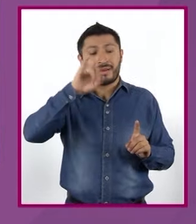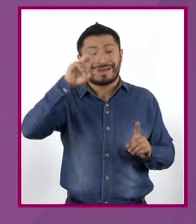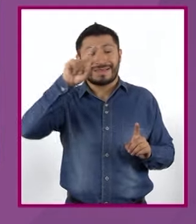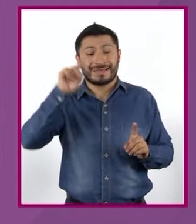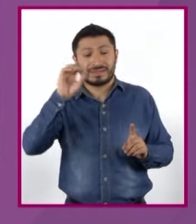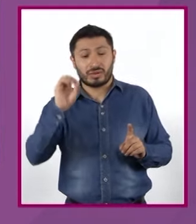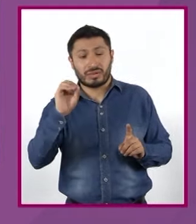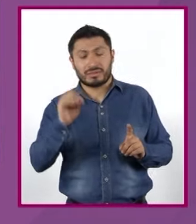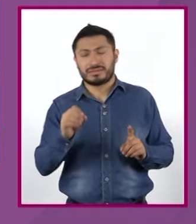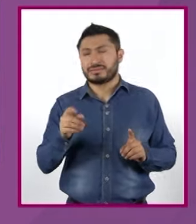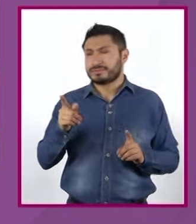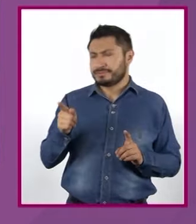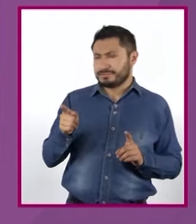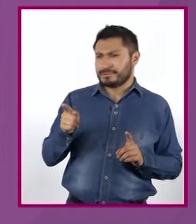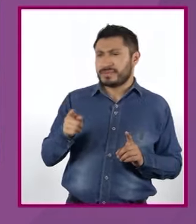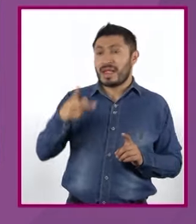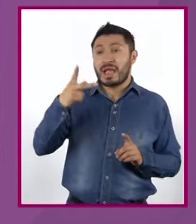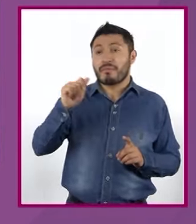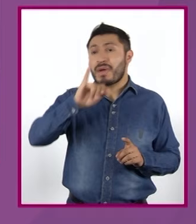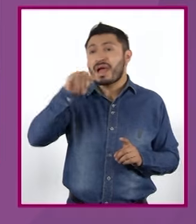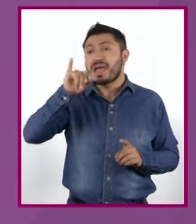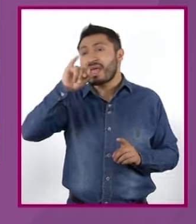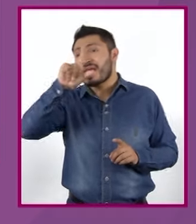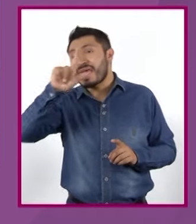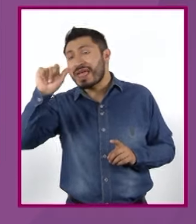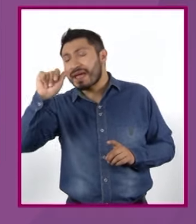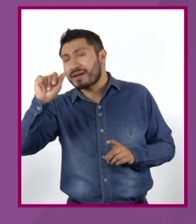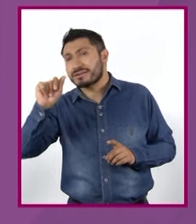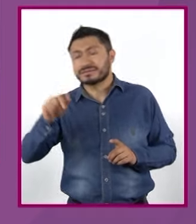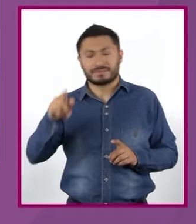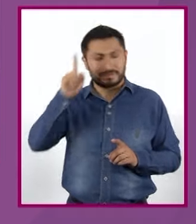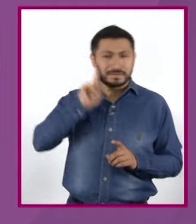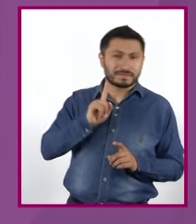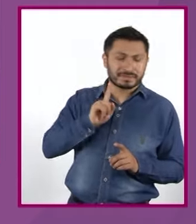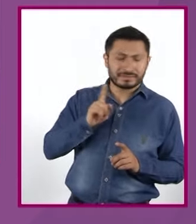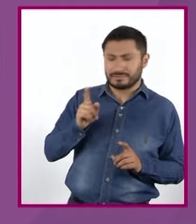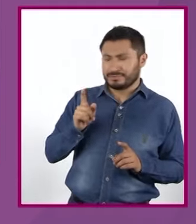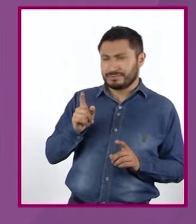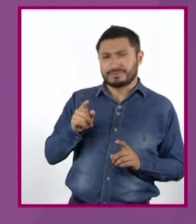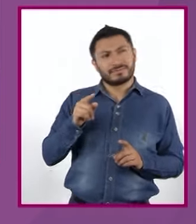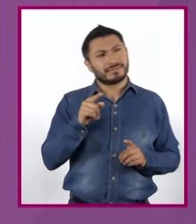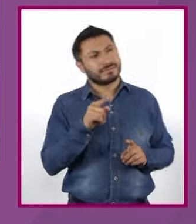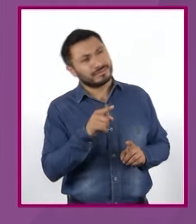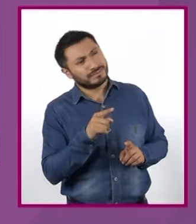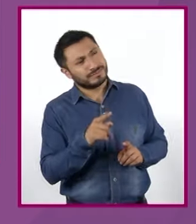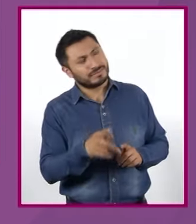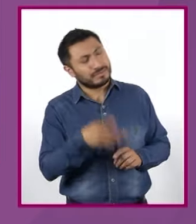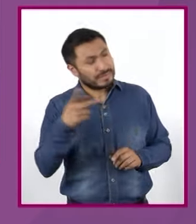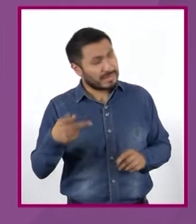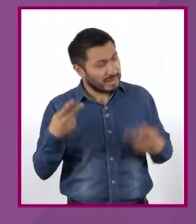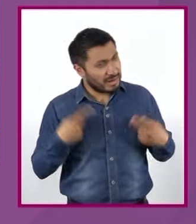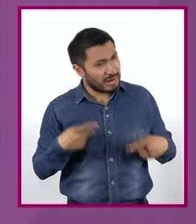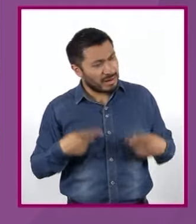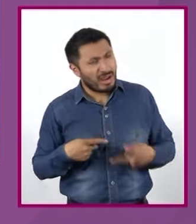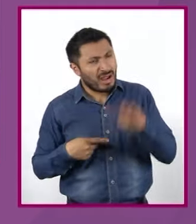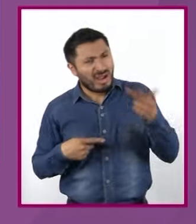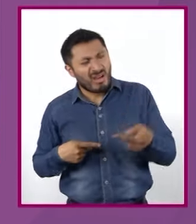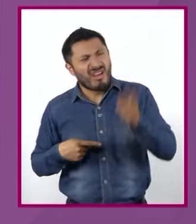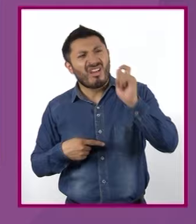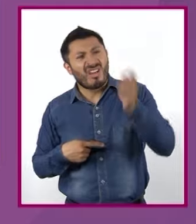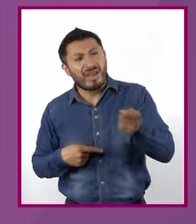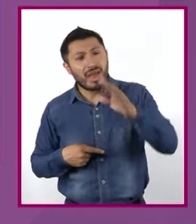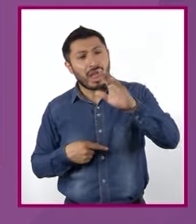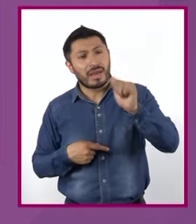el hombre. De la pajilla, responde la mujer, mientras que el otro comensal pregunta, ¿se refiere